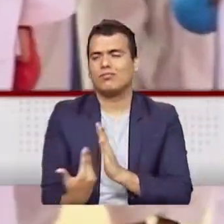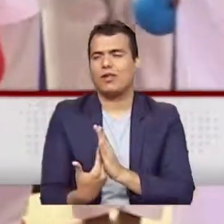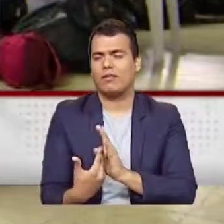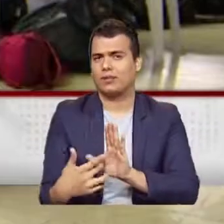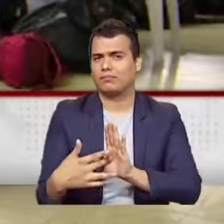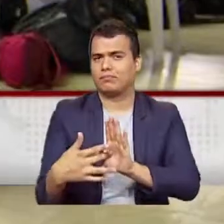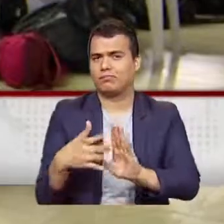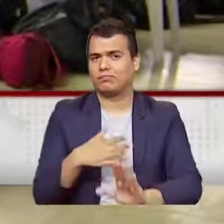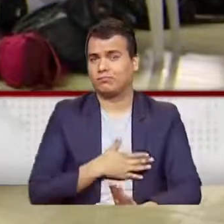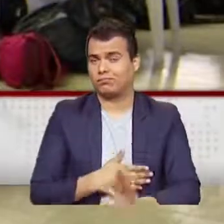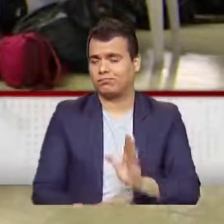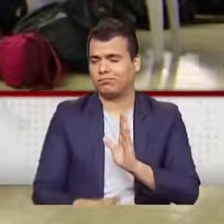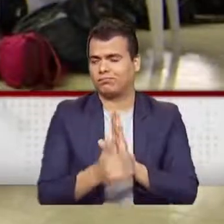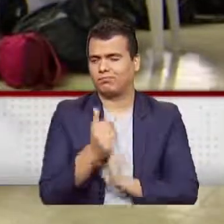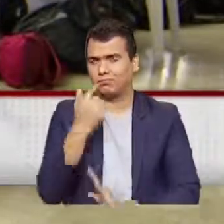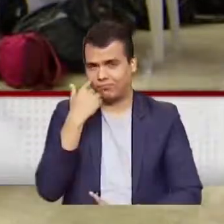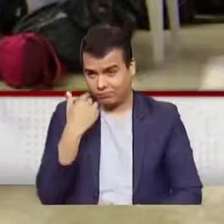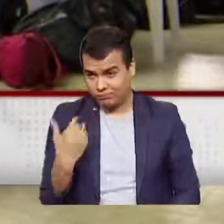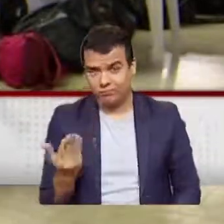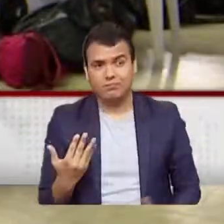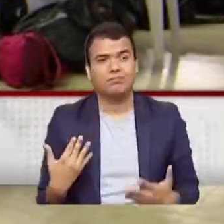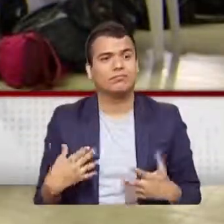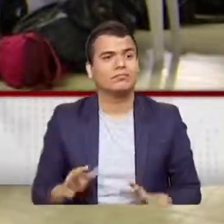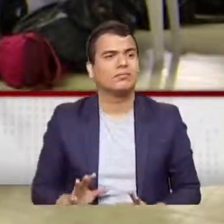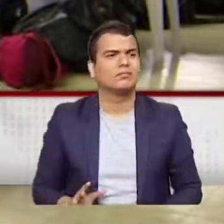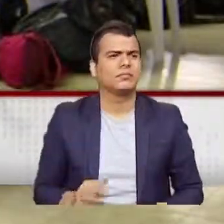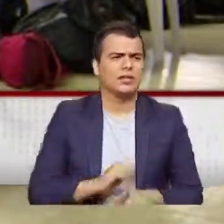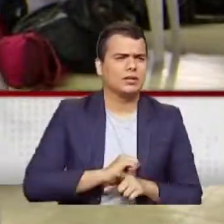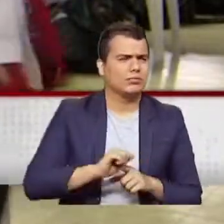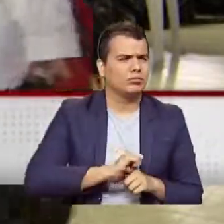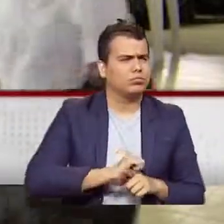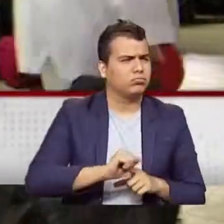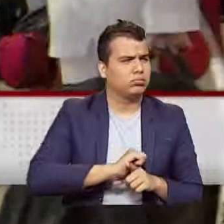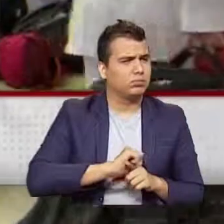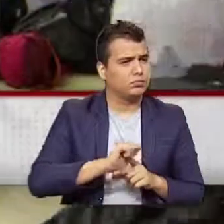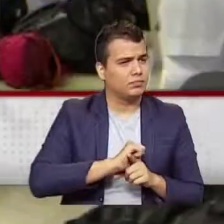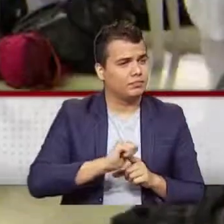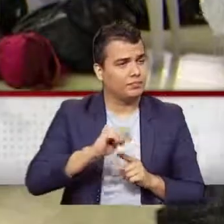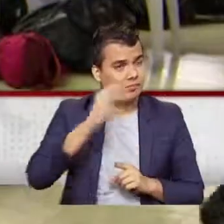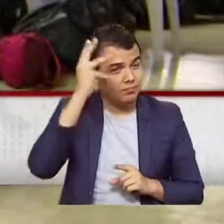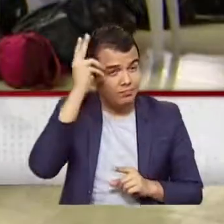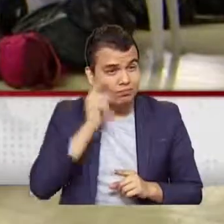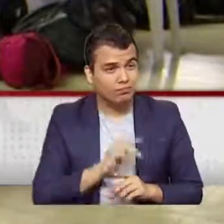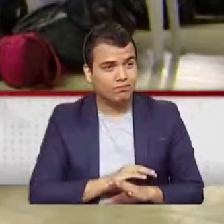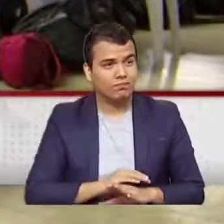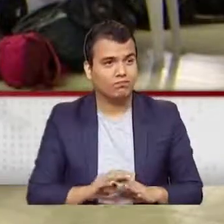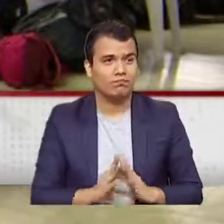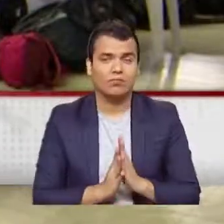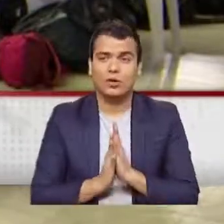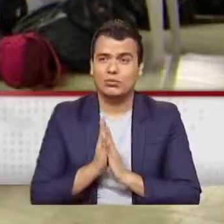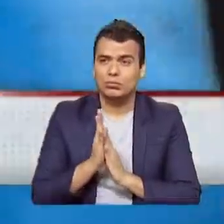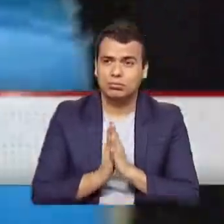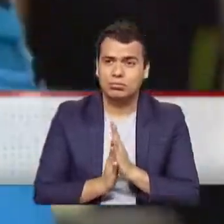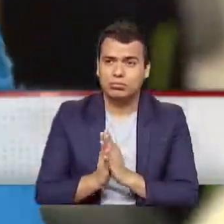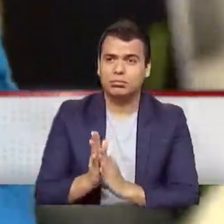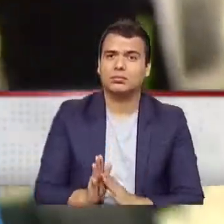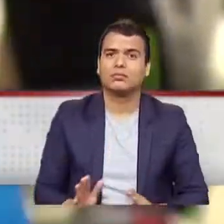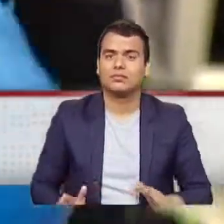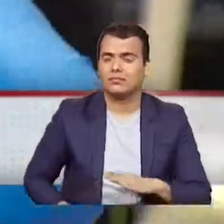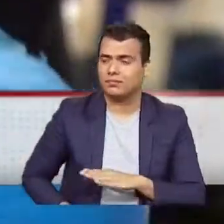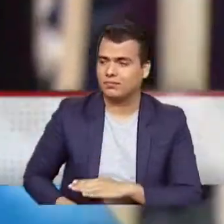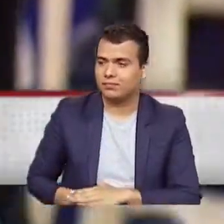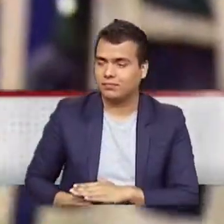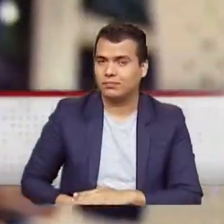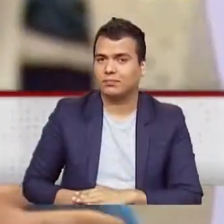mejores. Constantemente estamos entrenando y es ganar, perder, pero es levantarse. Y el karate me